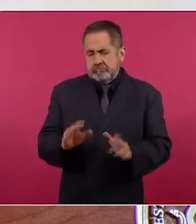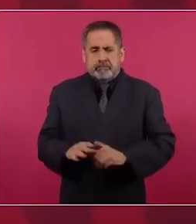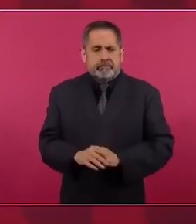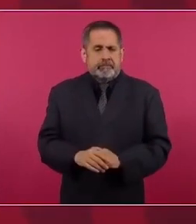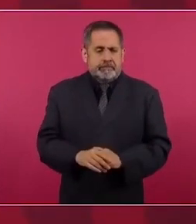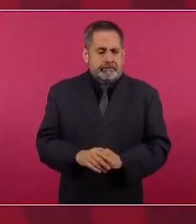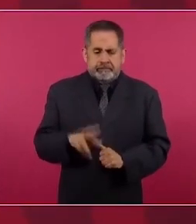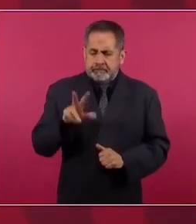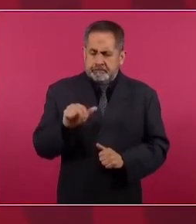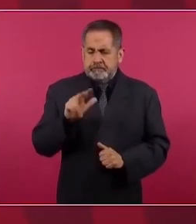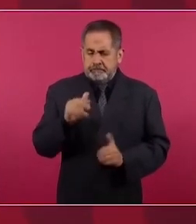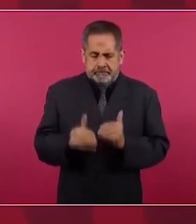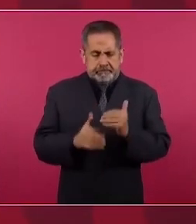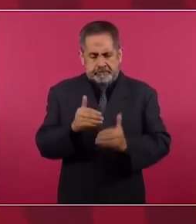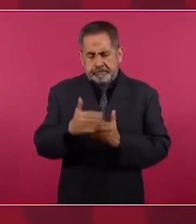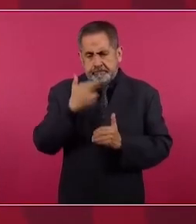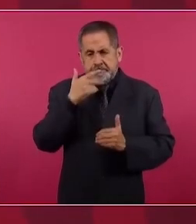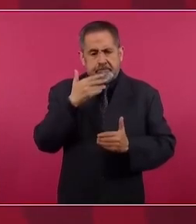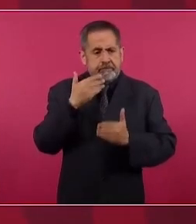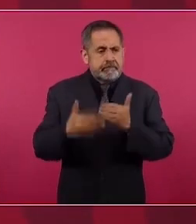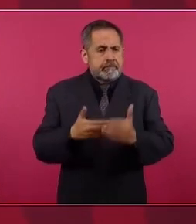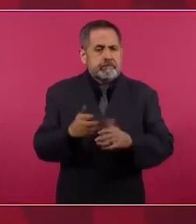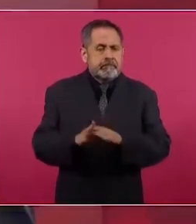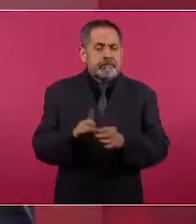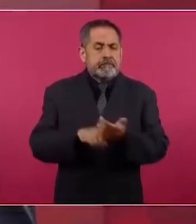Y ahí vamos, avanzando.